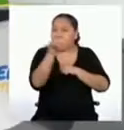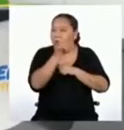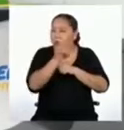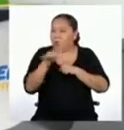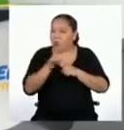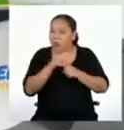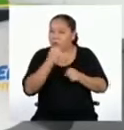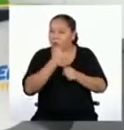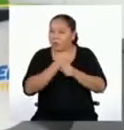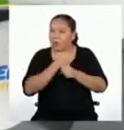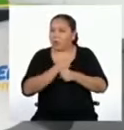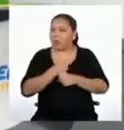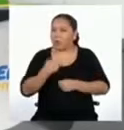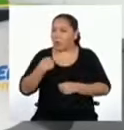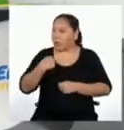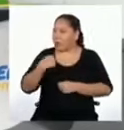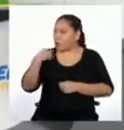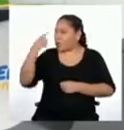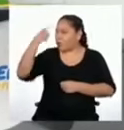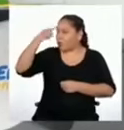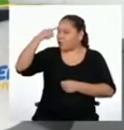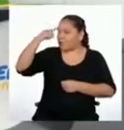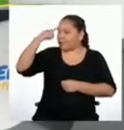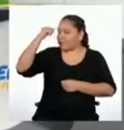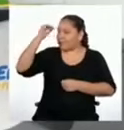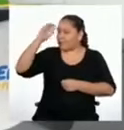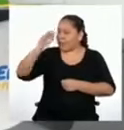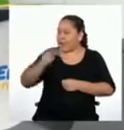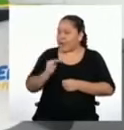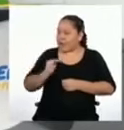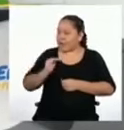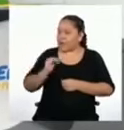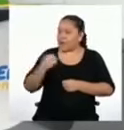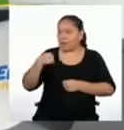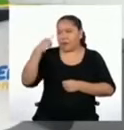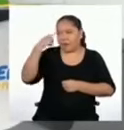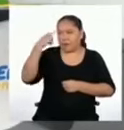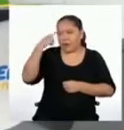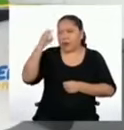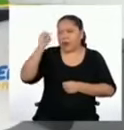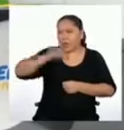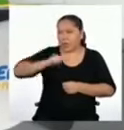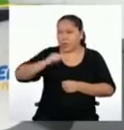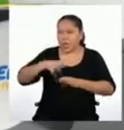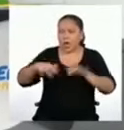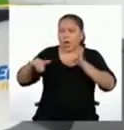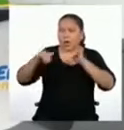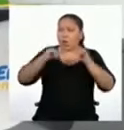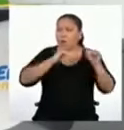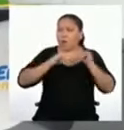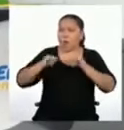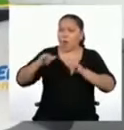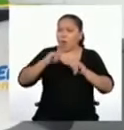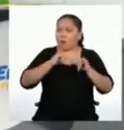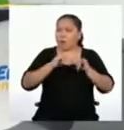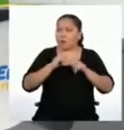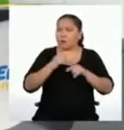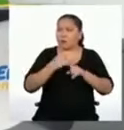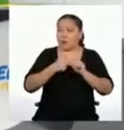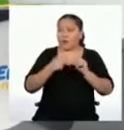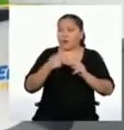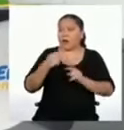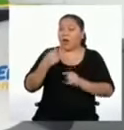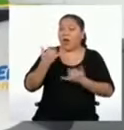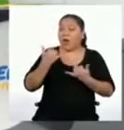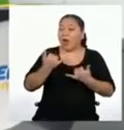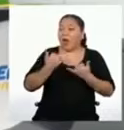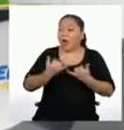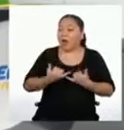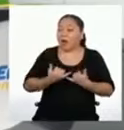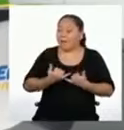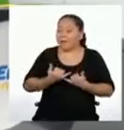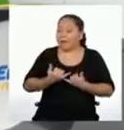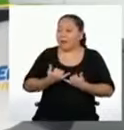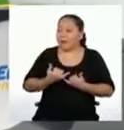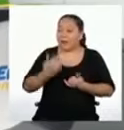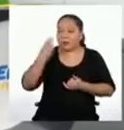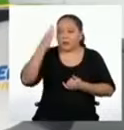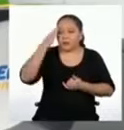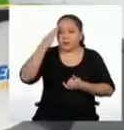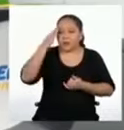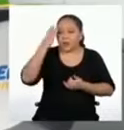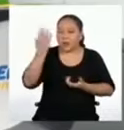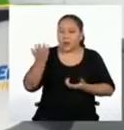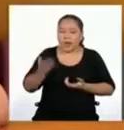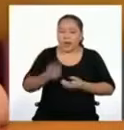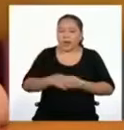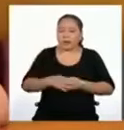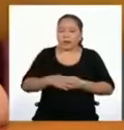forma? Cuando era pequeña, creía que era así. Pero después me enteré que hay países que no establecen mandato por elección, sino